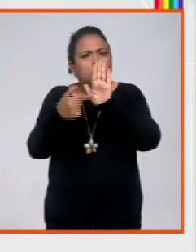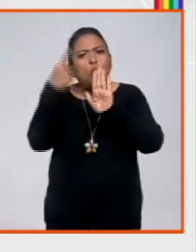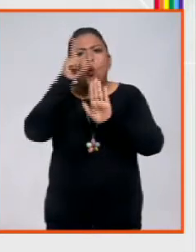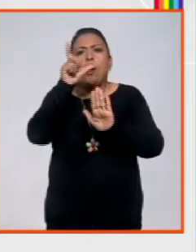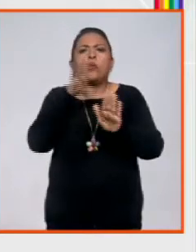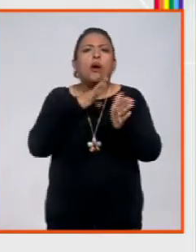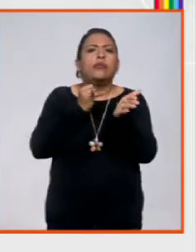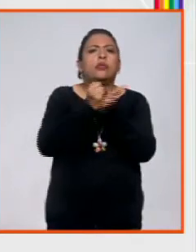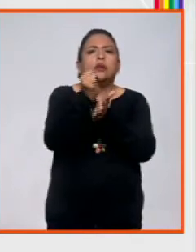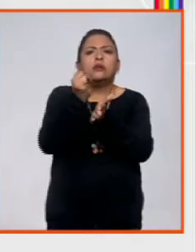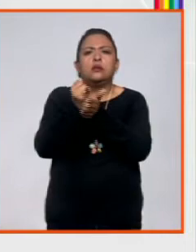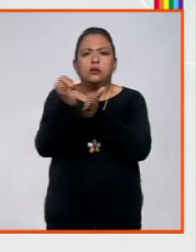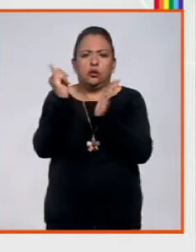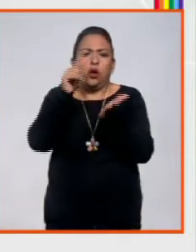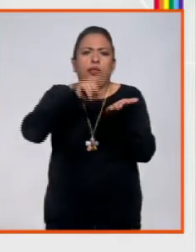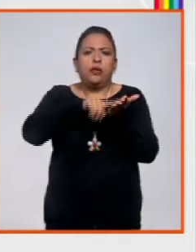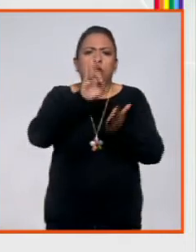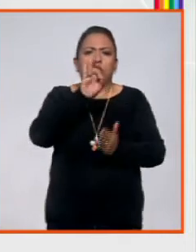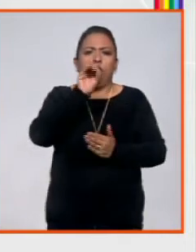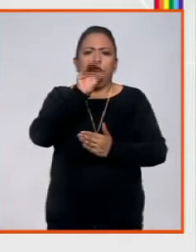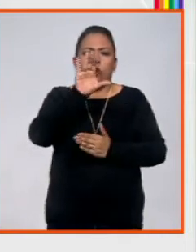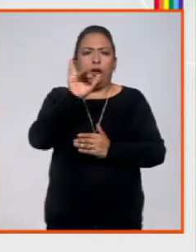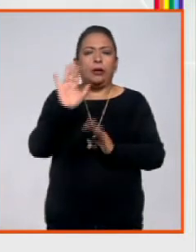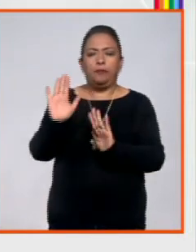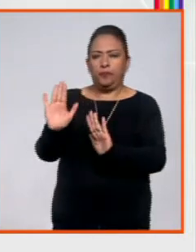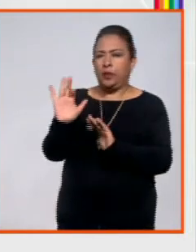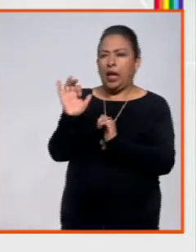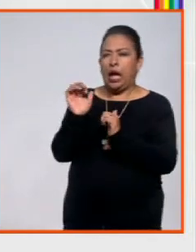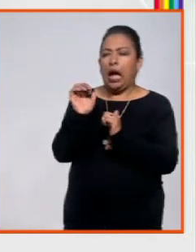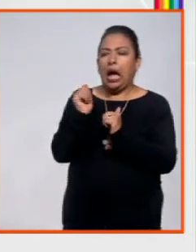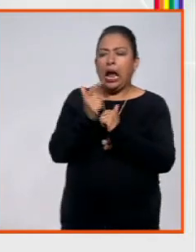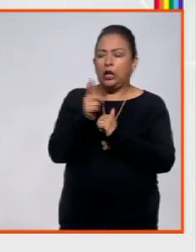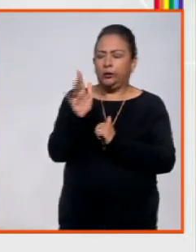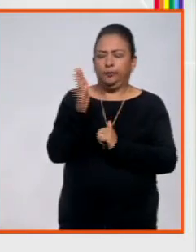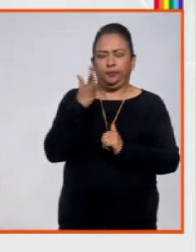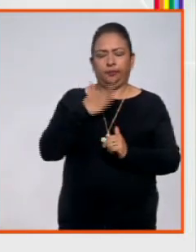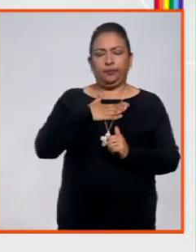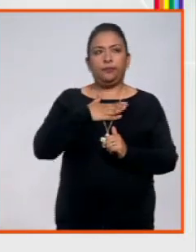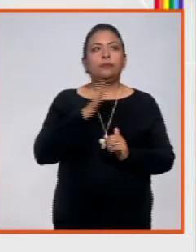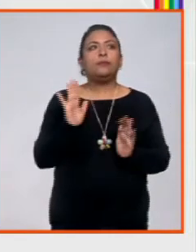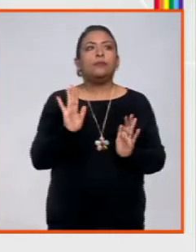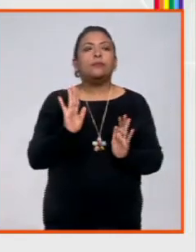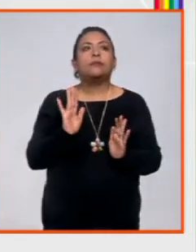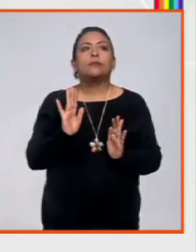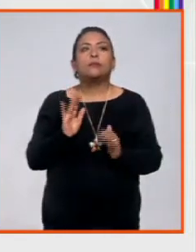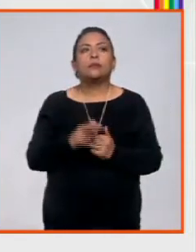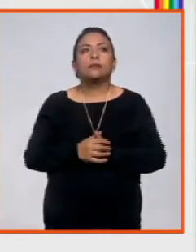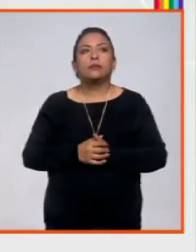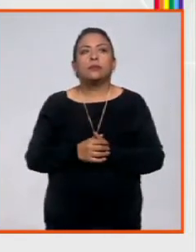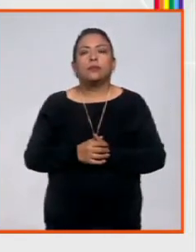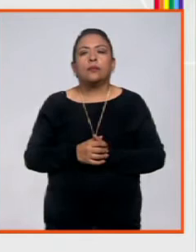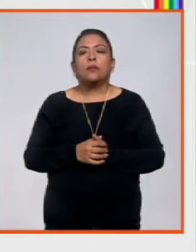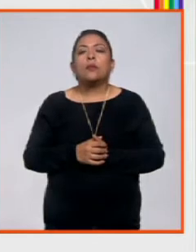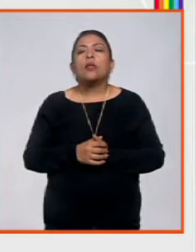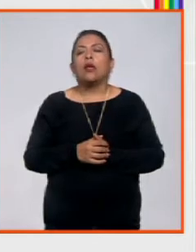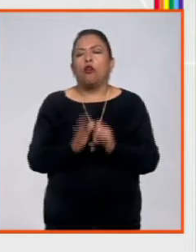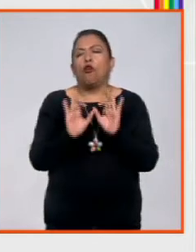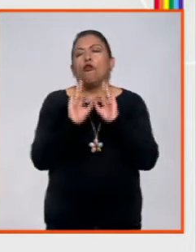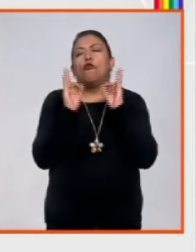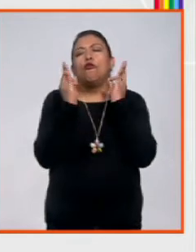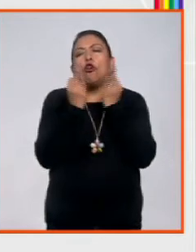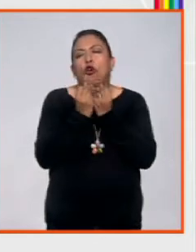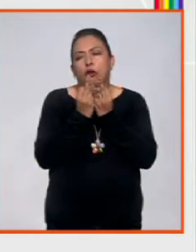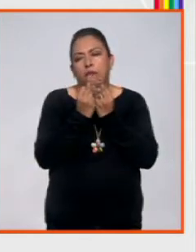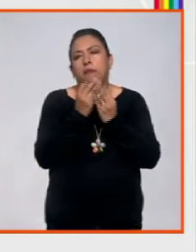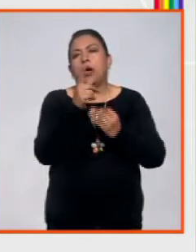que se toman a partir del fonca hay algo que me llama la atención marina es que tanto esto y la forma en la que ha